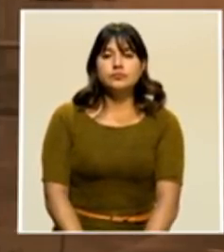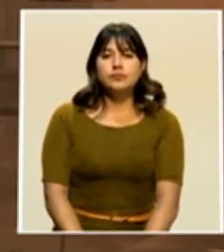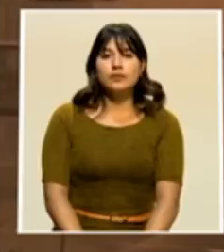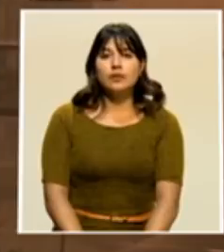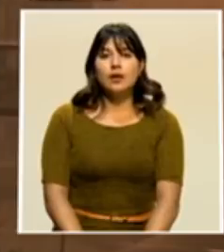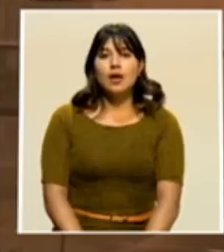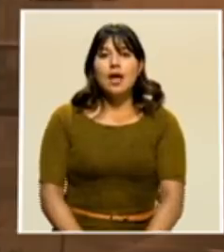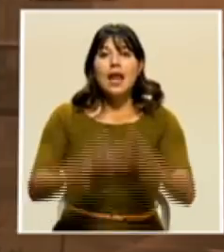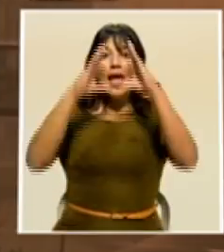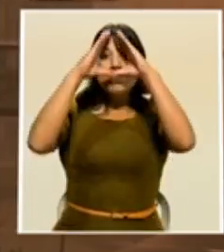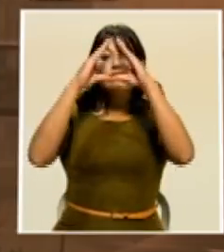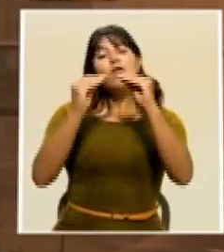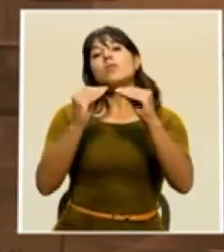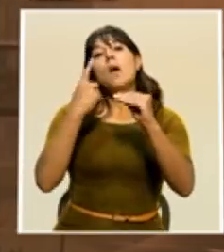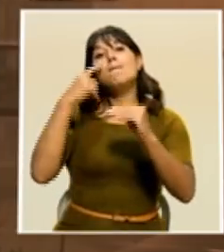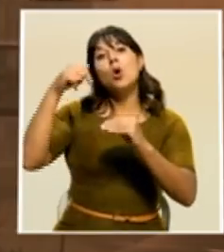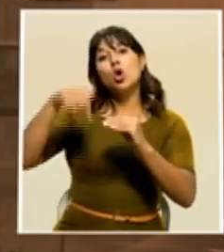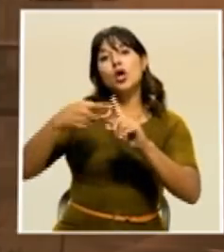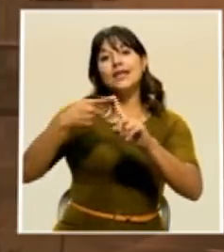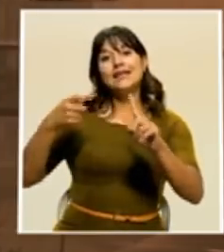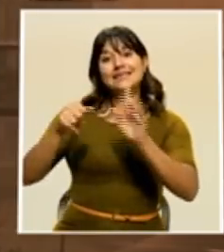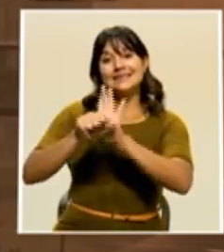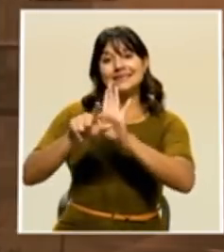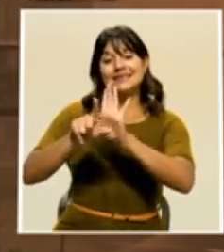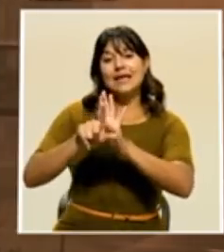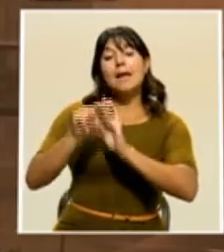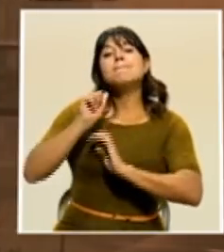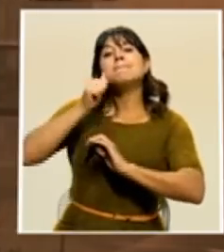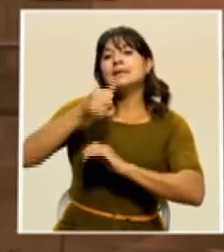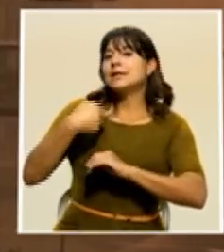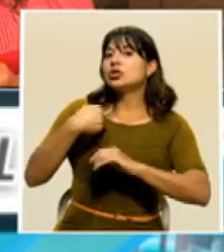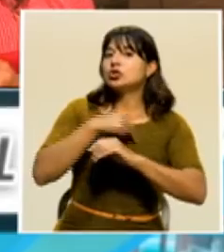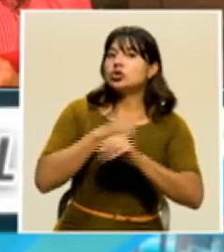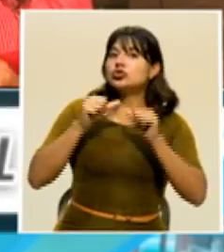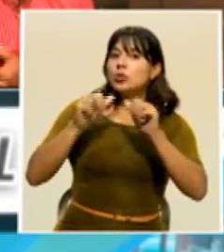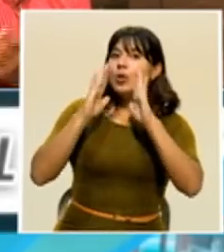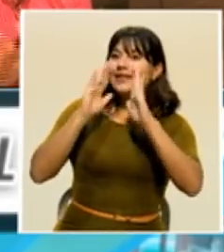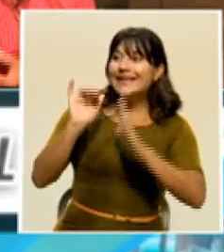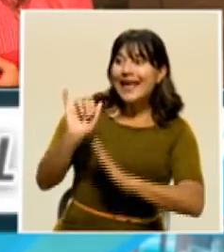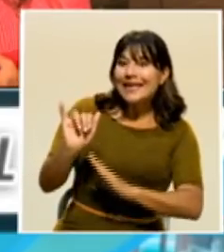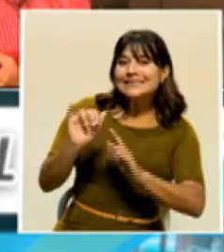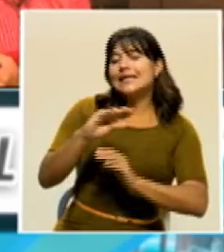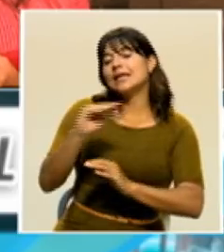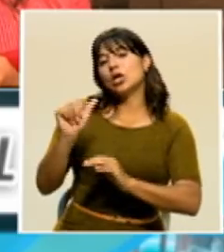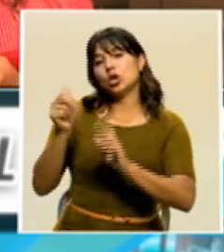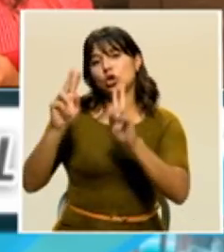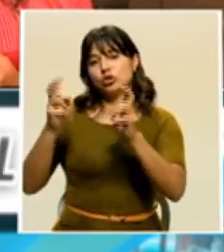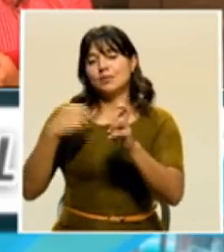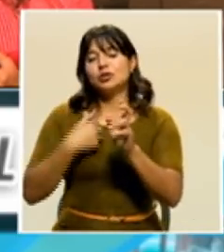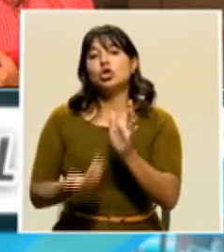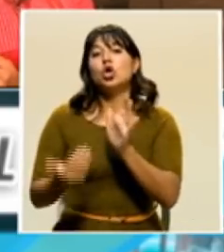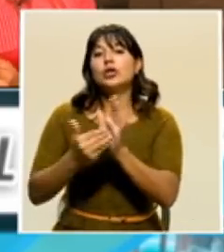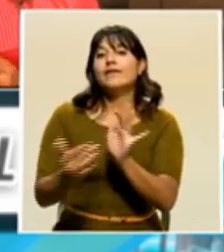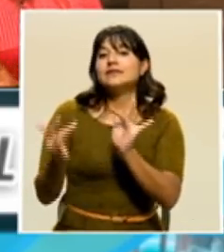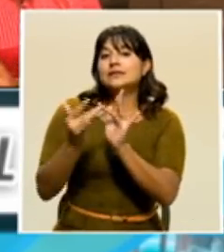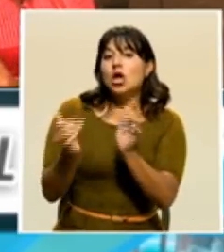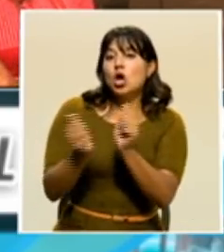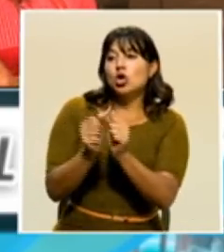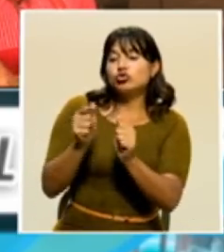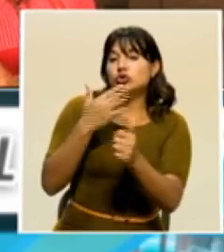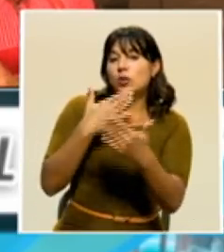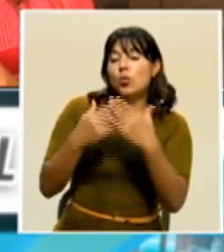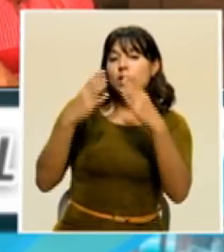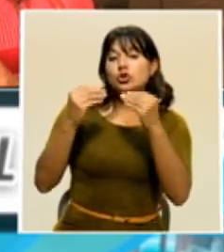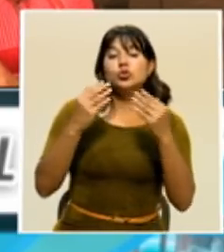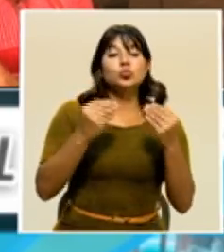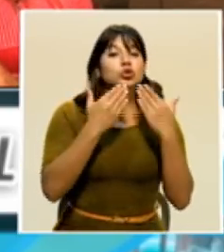La información por hoy desde el Congreso, don Ernesto. Mañana, por supuesto, vamos a estar pendientes de estos y otros temas. Vuelvo con usted al estudio. Buenas noches. Muchísimas